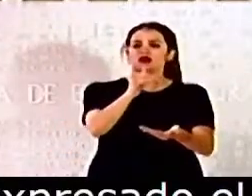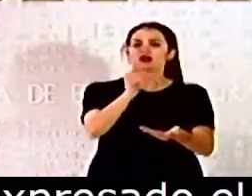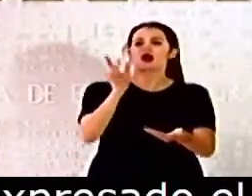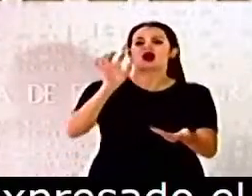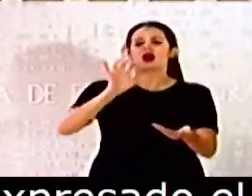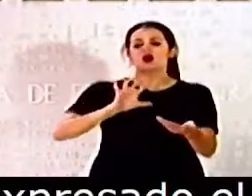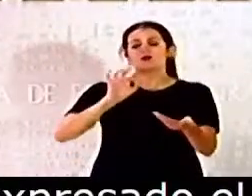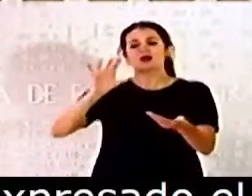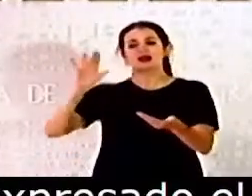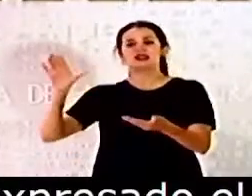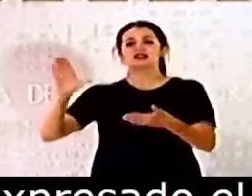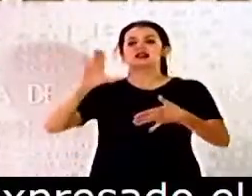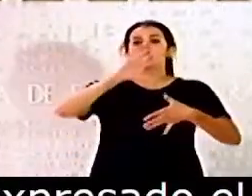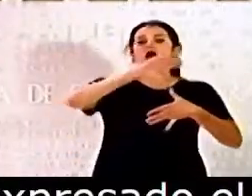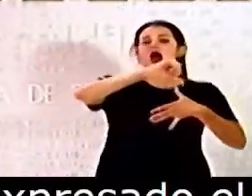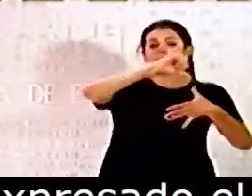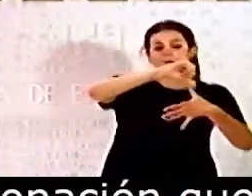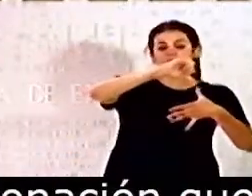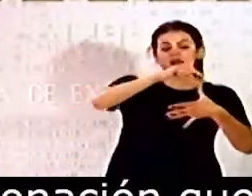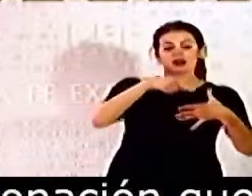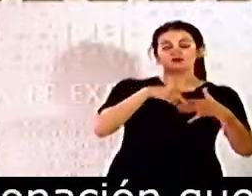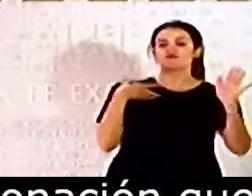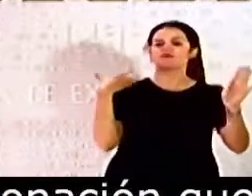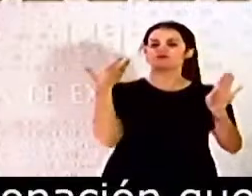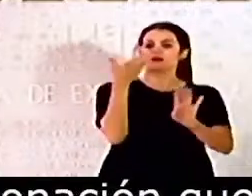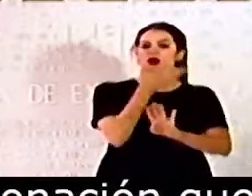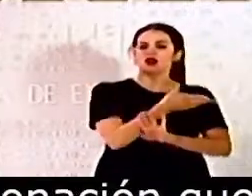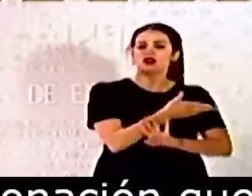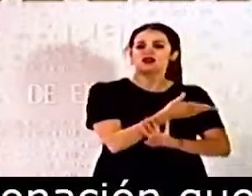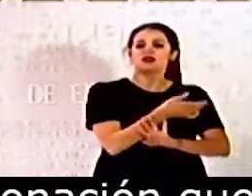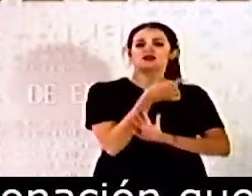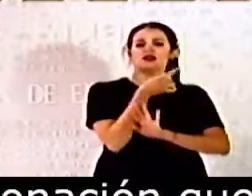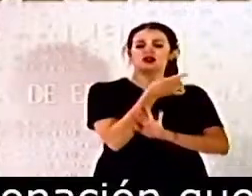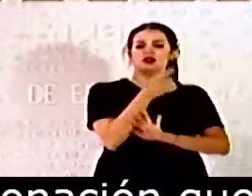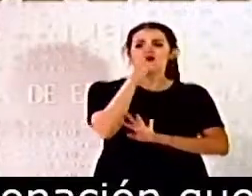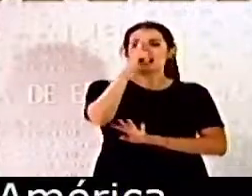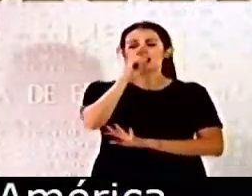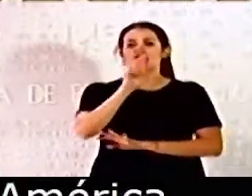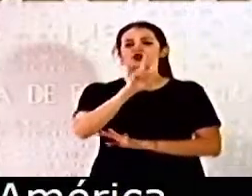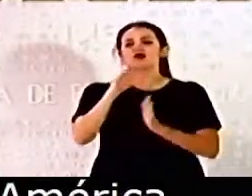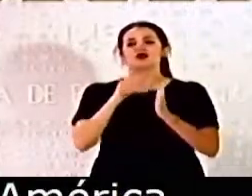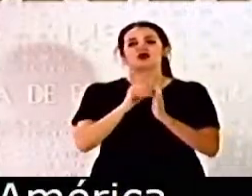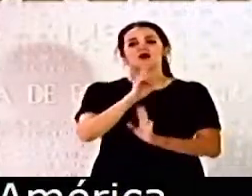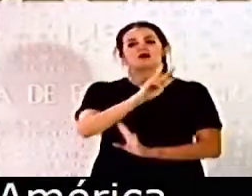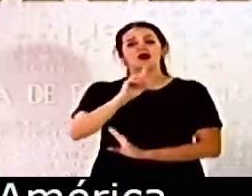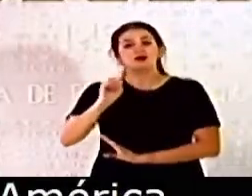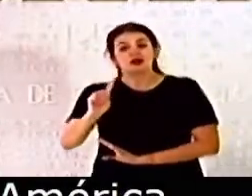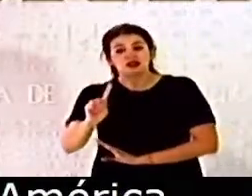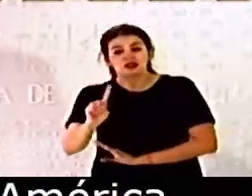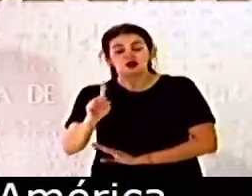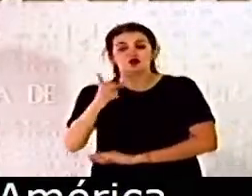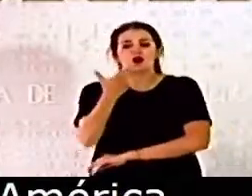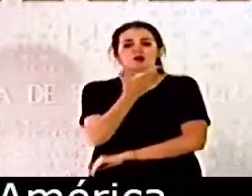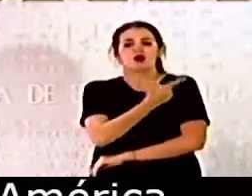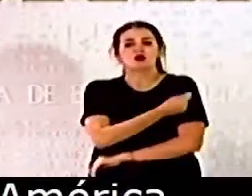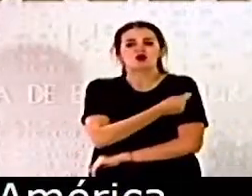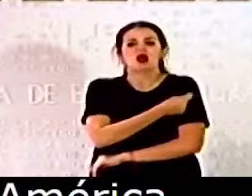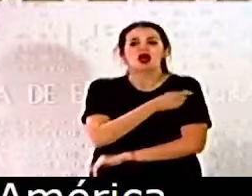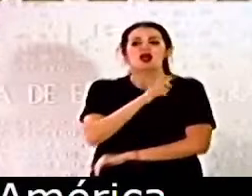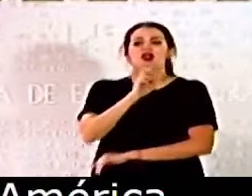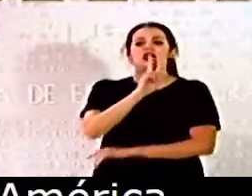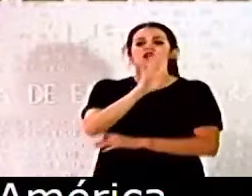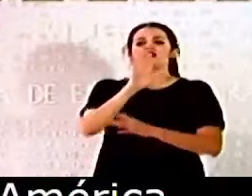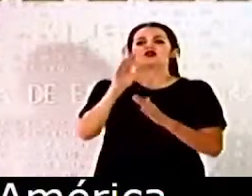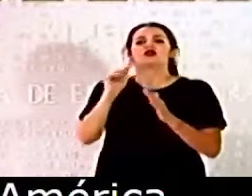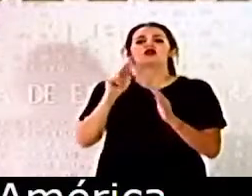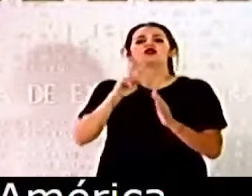América Latina, pero que cristalizará en el año 2021 alrededor de 22 millones de dosis de vacunas, las